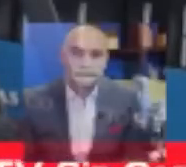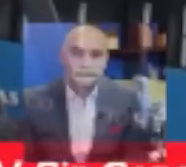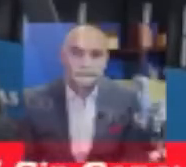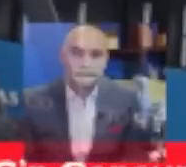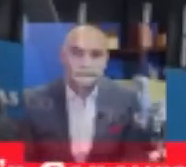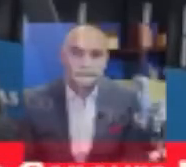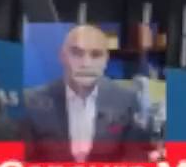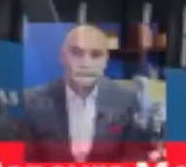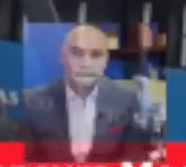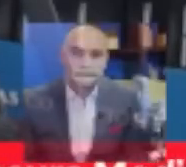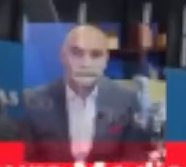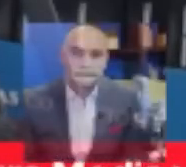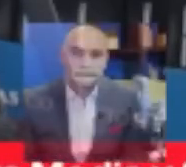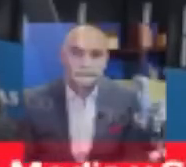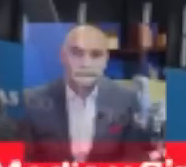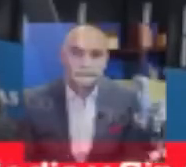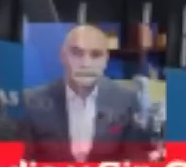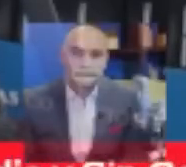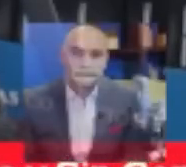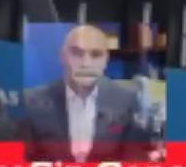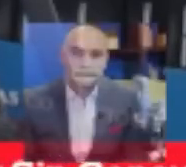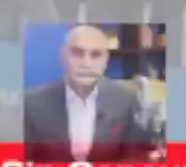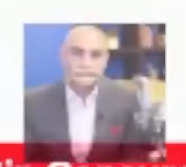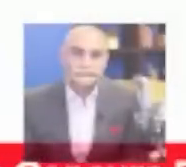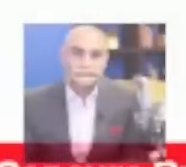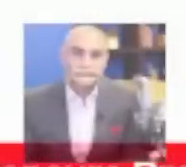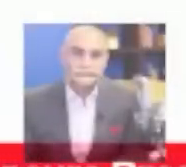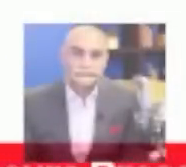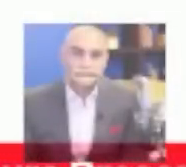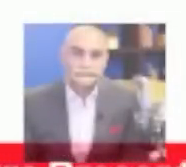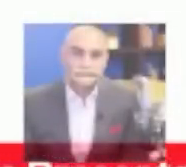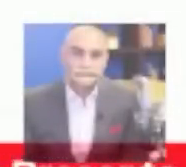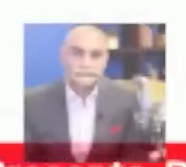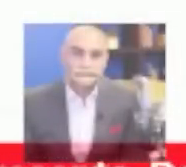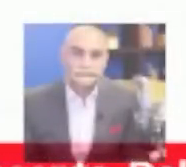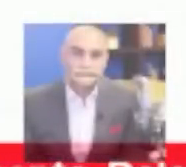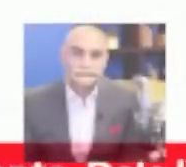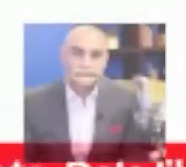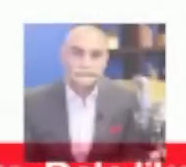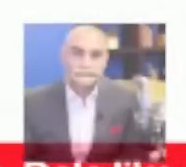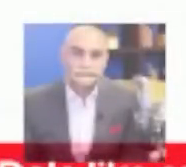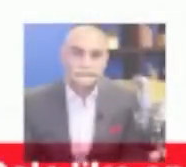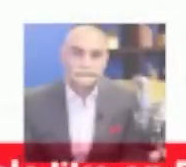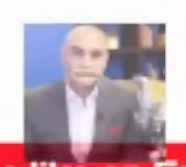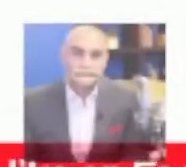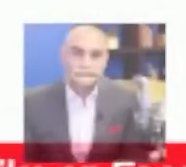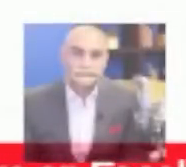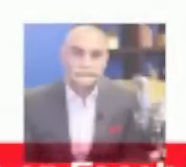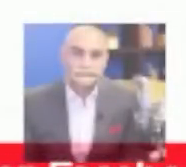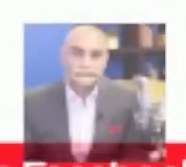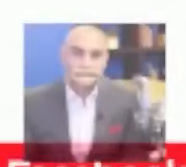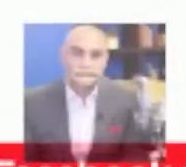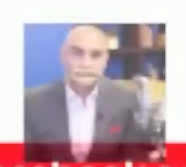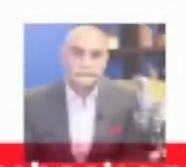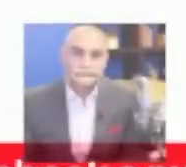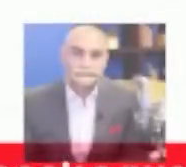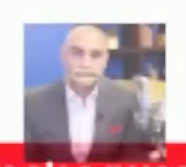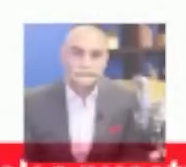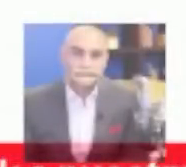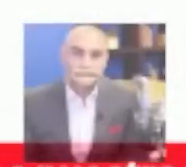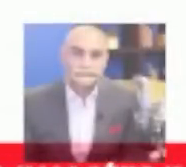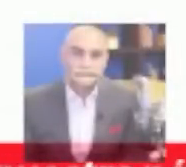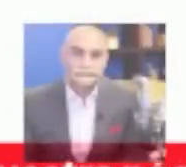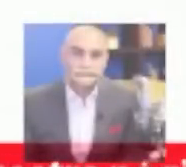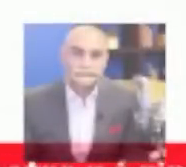si tiene Ese ese video no sé si lo lo clasificamos por Uber o no sé cómo pero se lo mande a ver si lo tiene mi querido